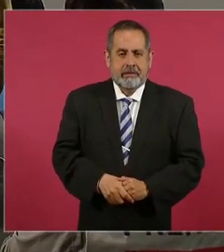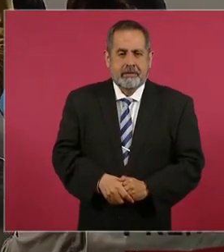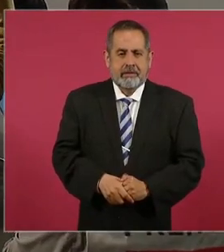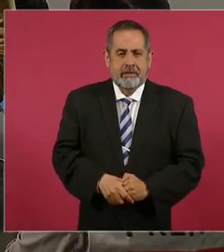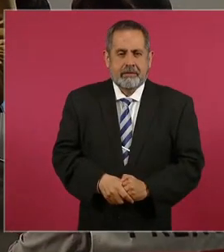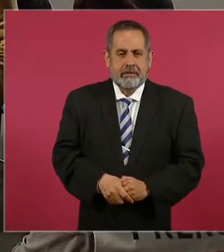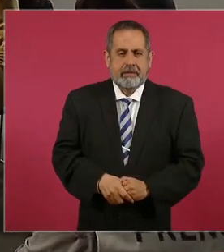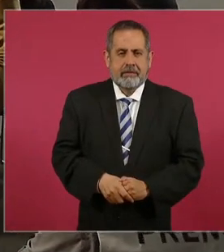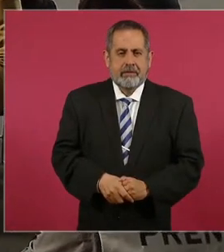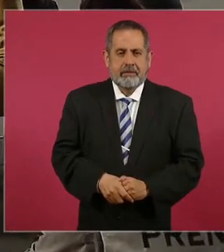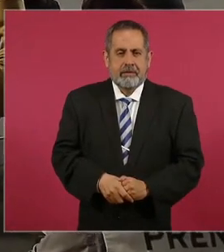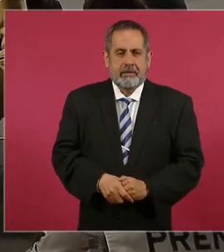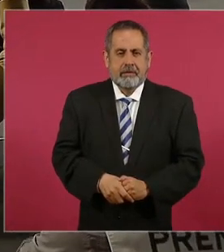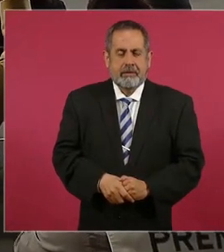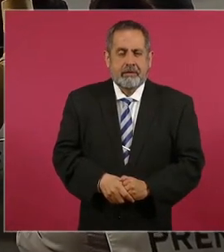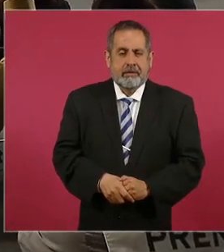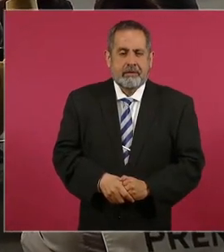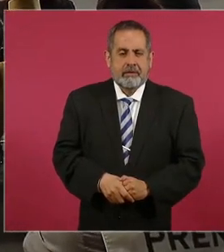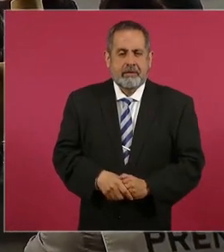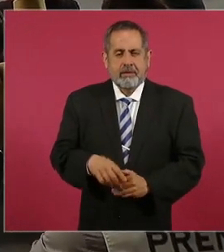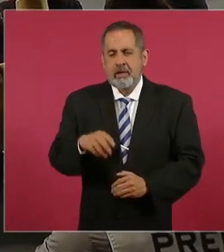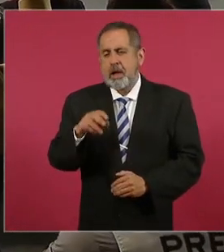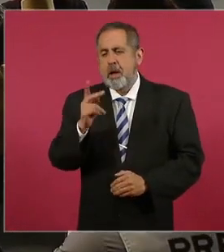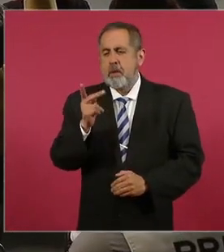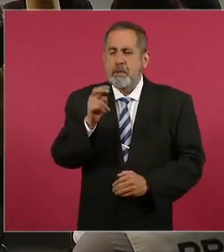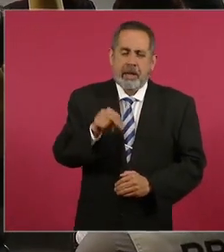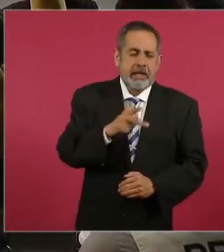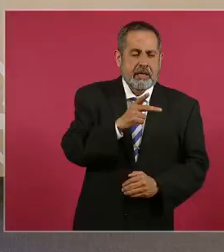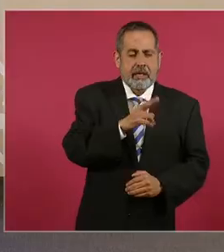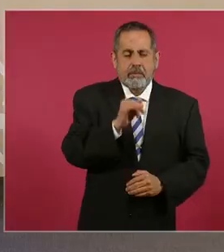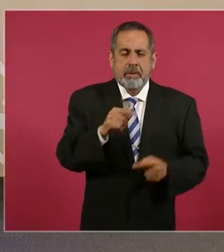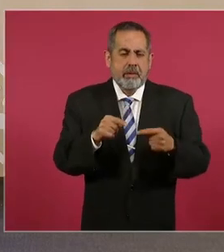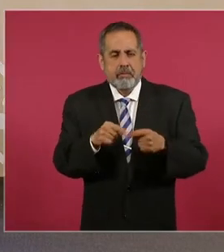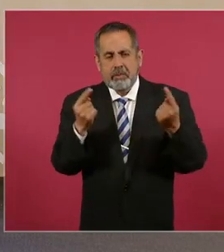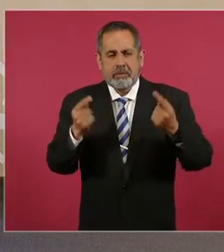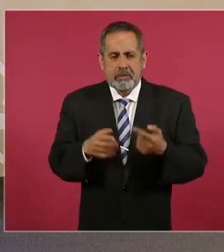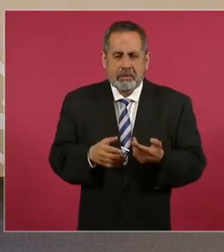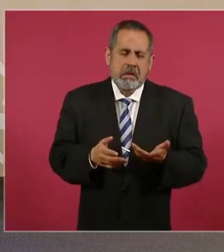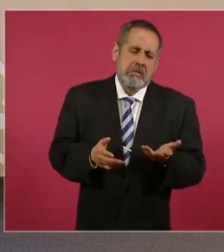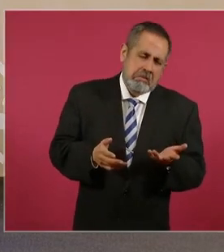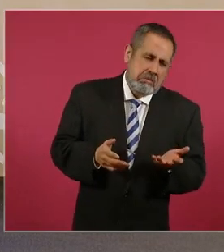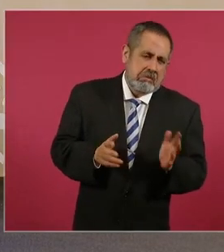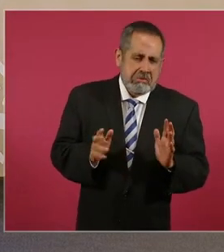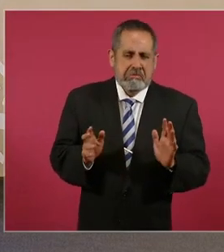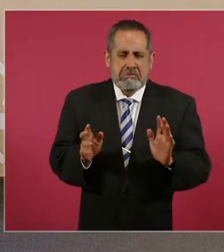Por el reparto de huesos. Rompe PAN y PRI en Coahuila. Ah, bueno, eso sí.